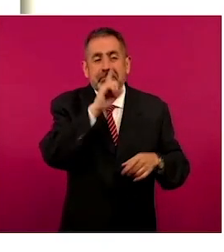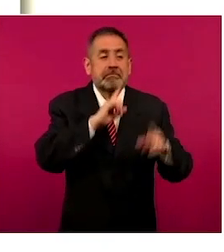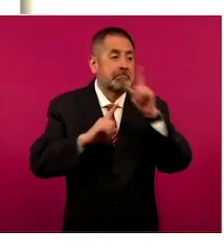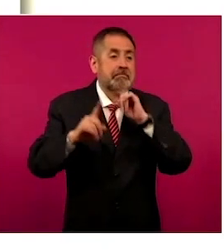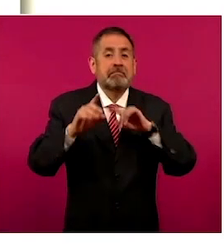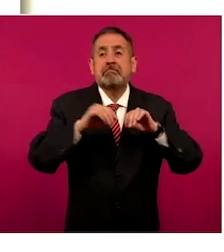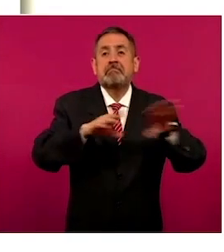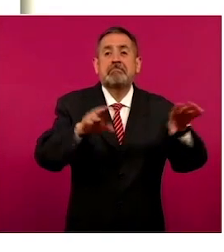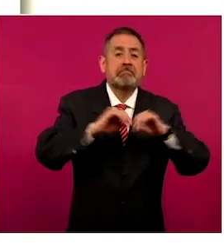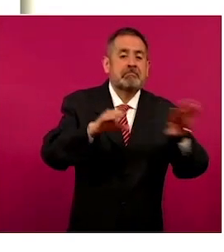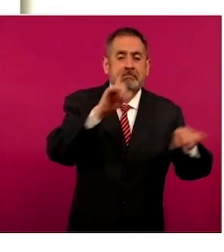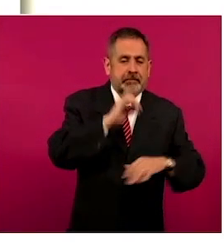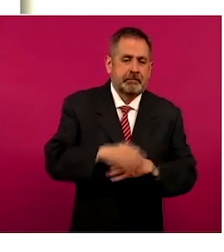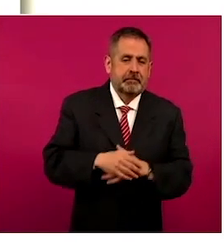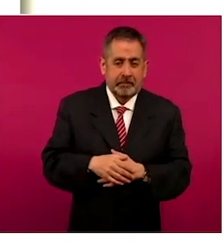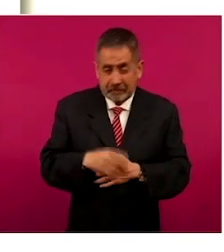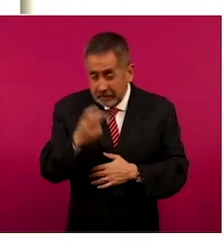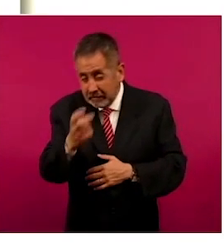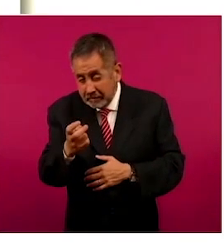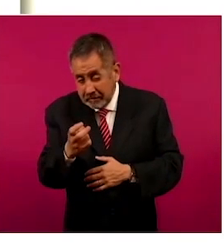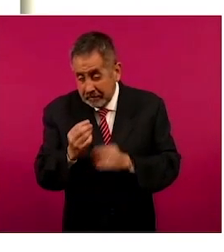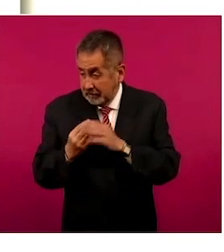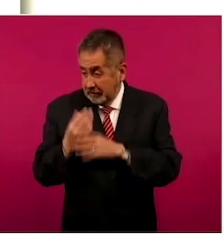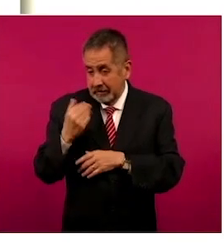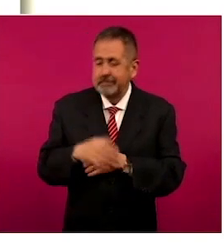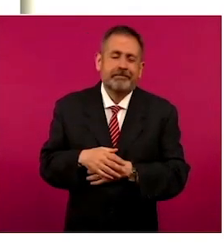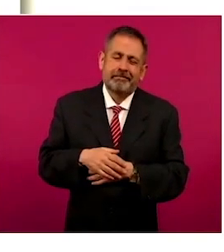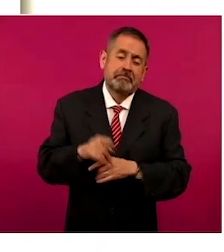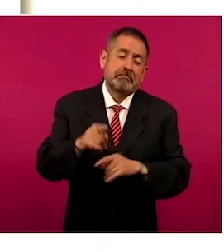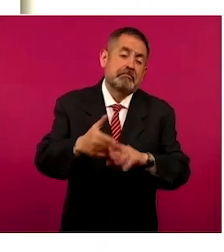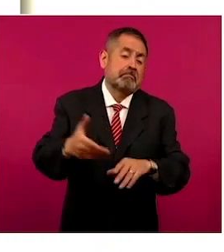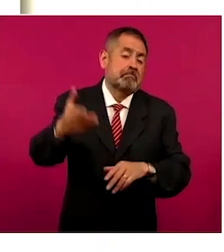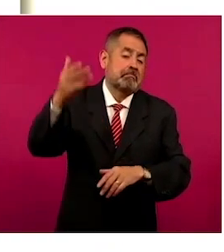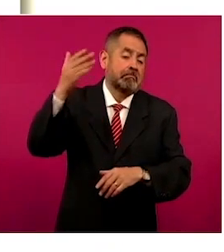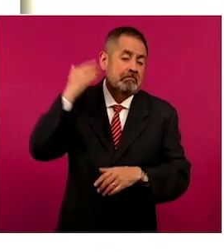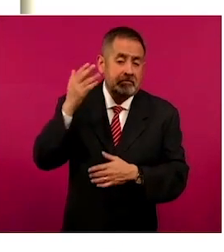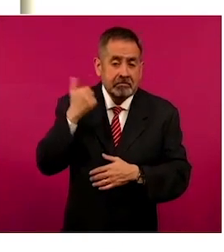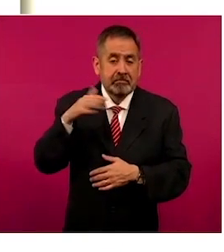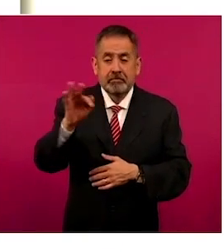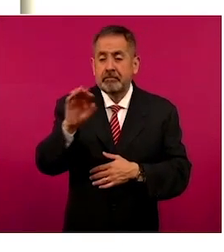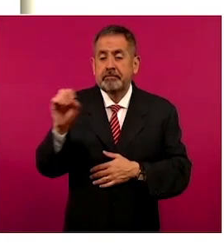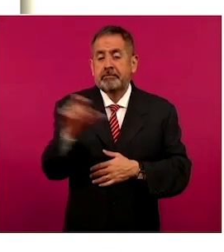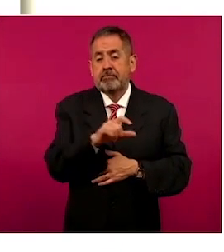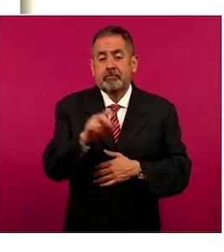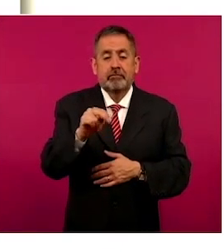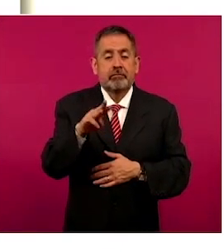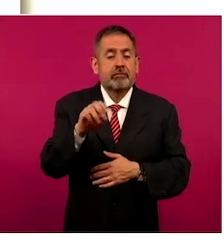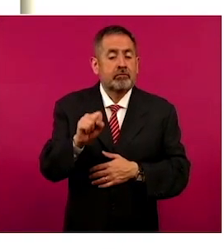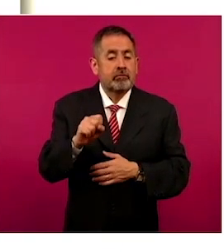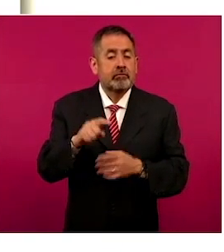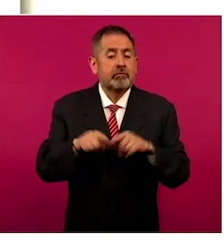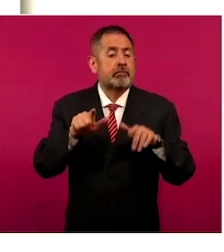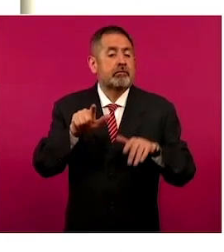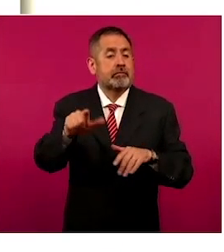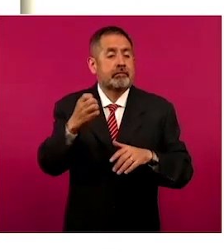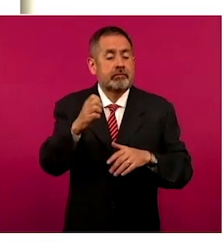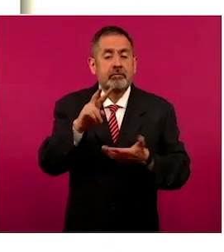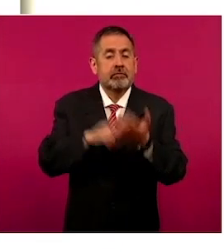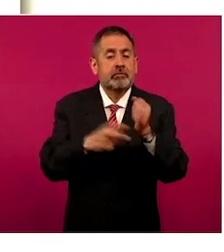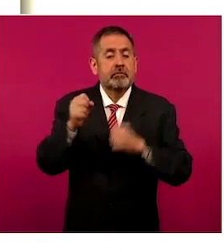mentira no es nueva es una nota publicada por Fox news el 17 de enero de 2019